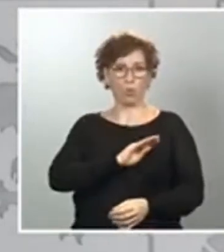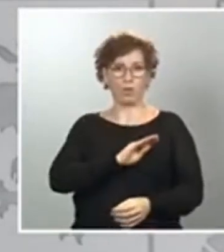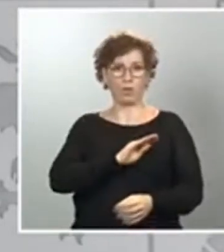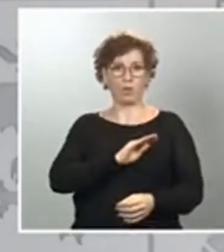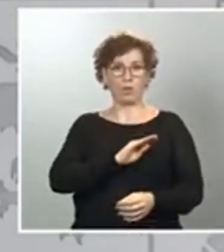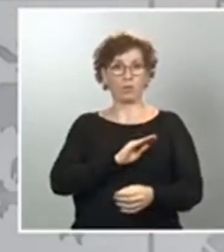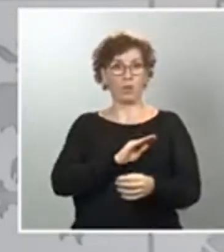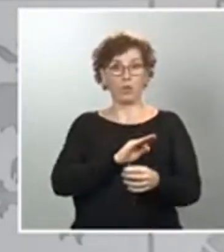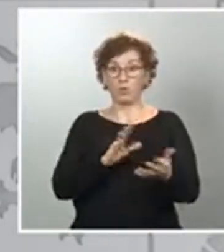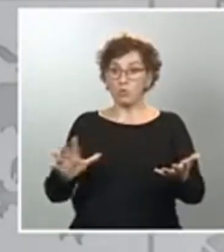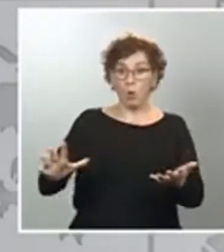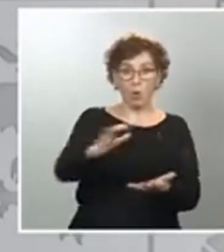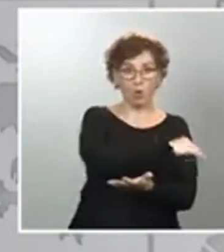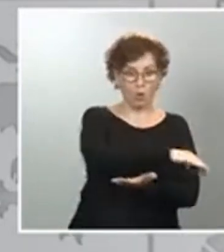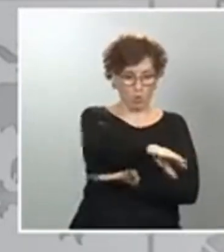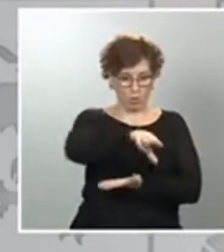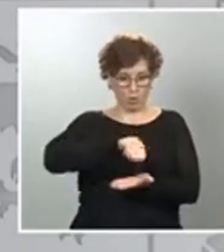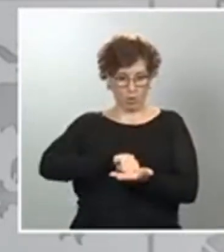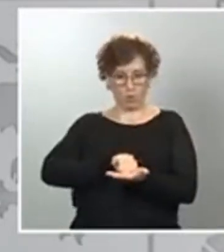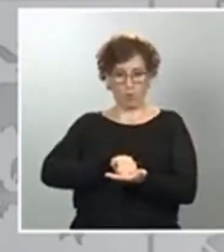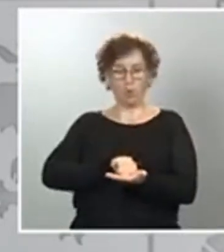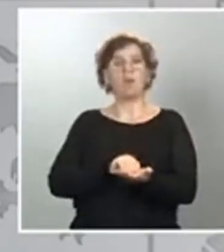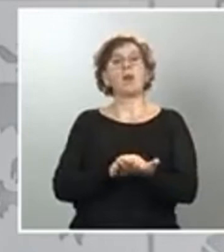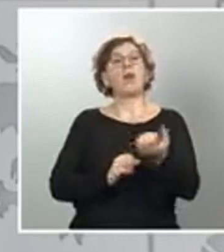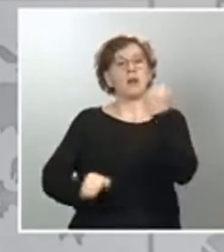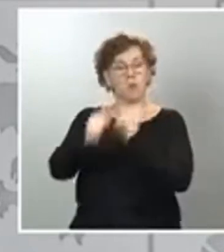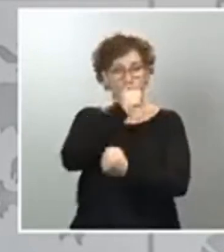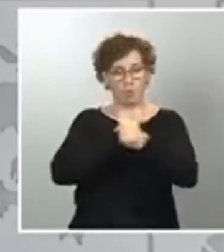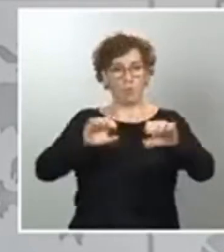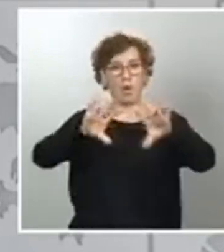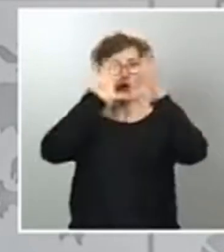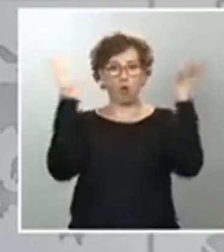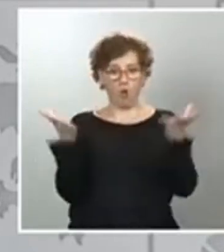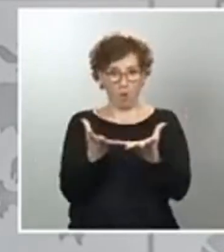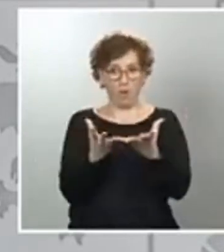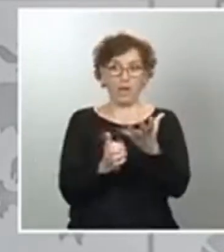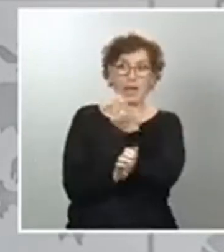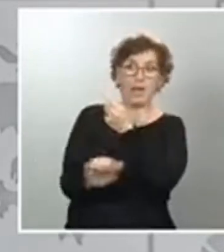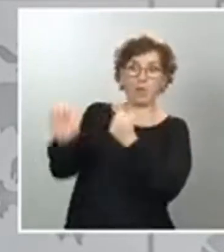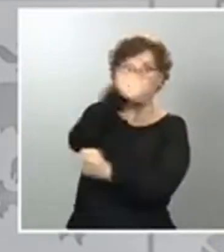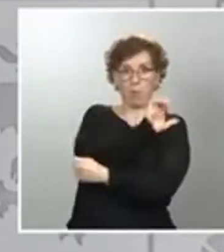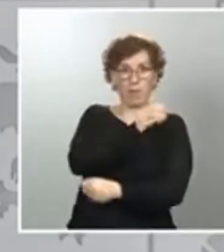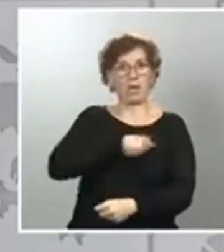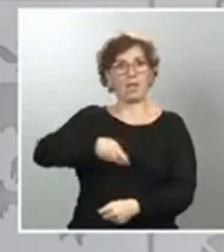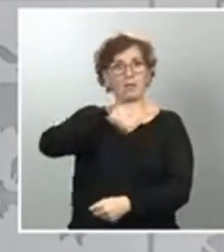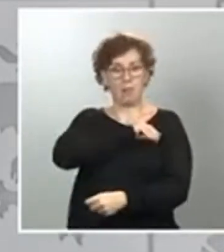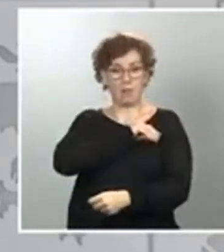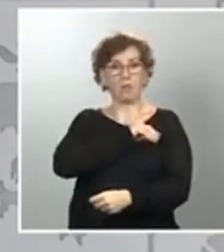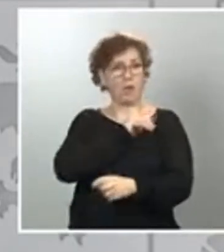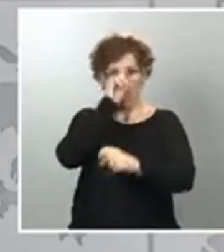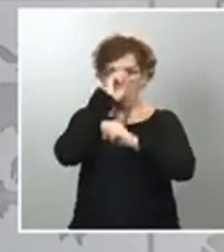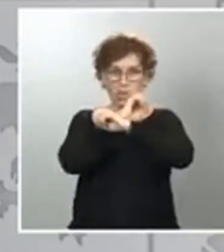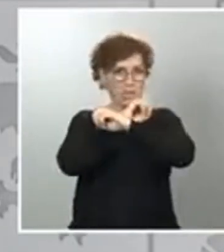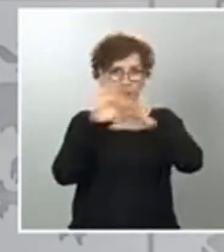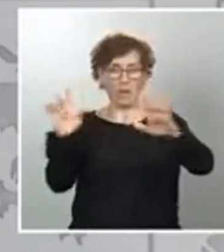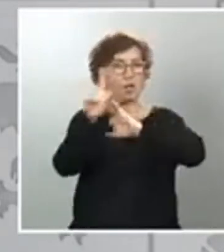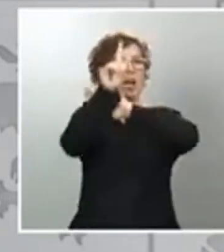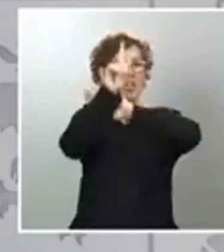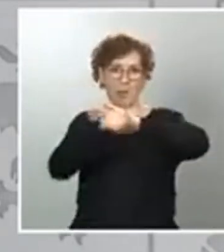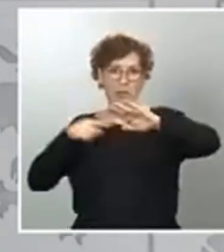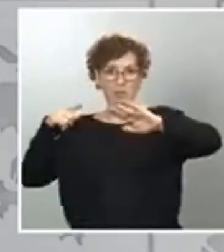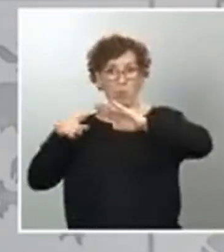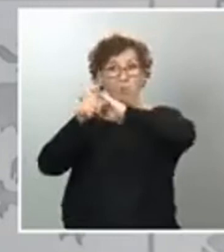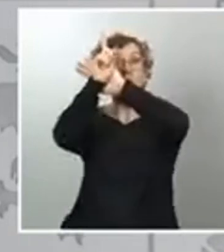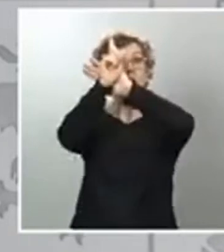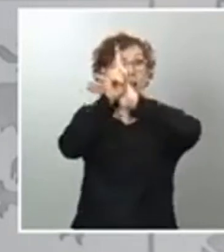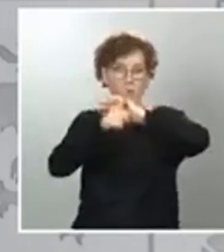Va a entrar la economía global y, en consecuencia, también la economía europea y la española en una recesión de una extraordinaria proporción que va